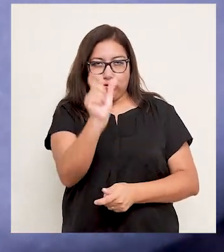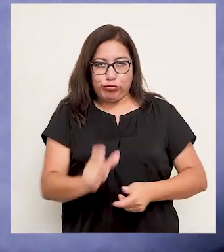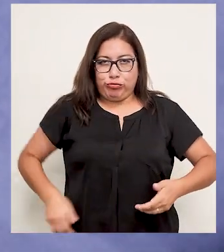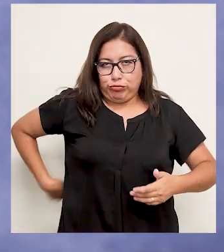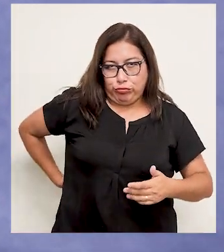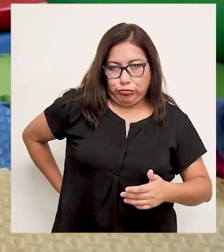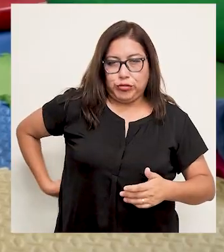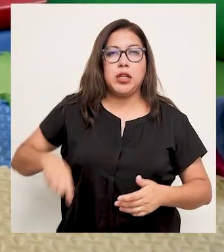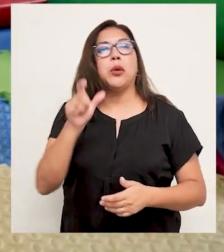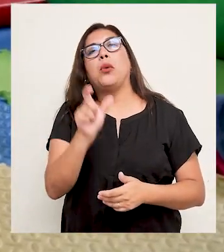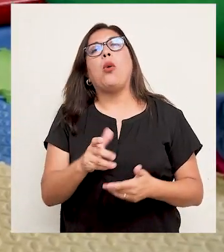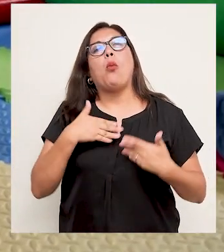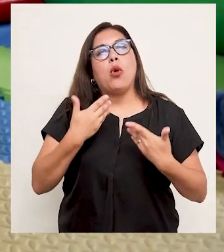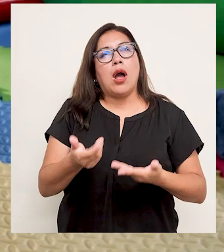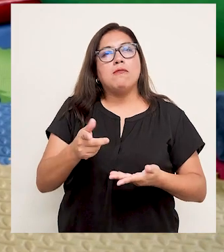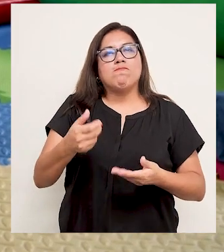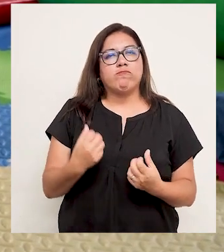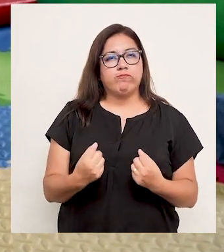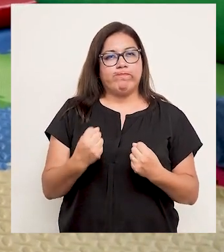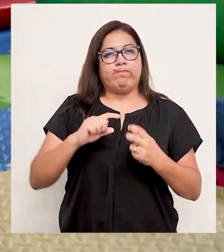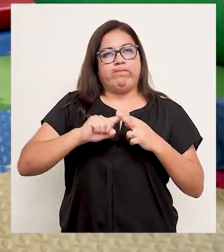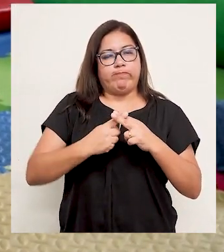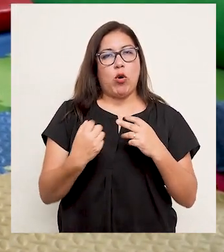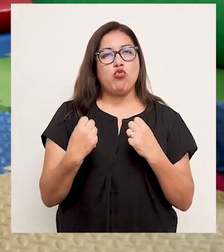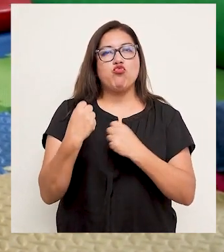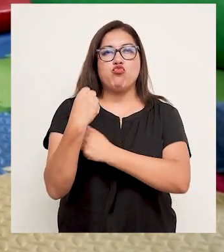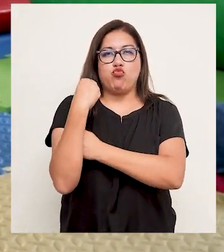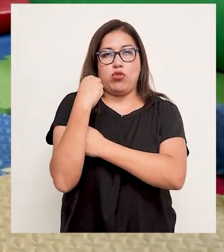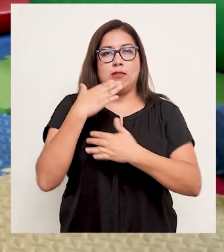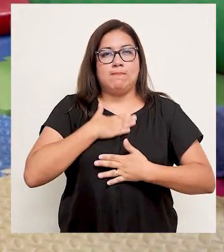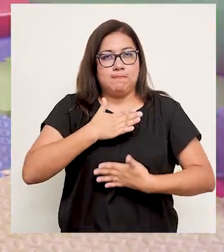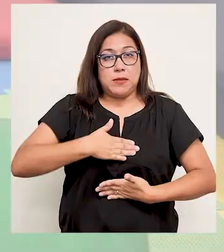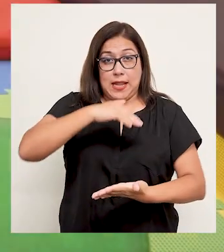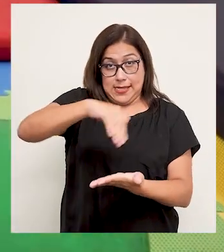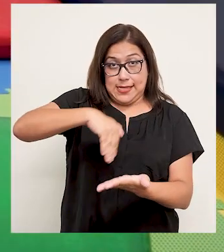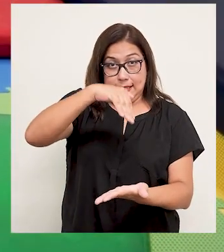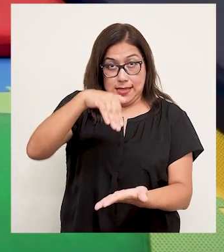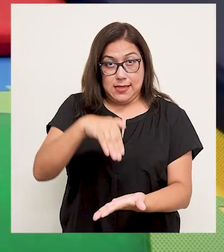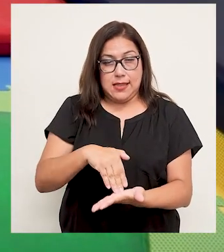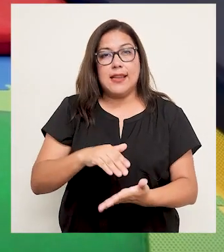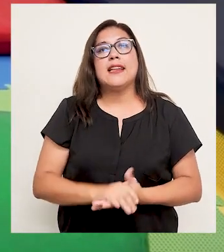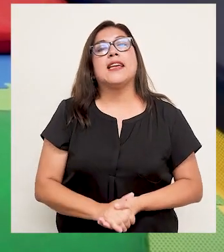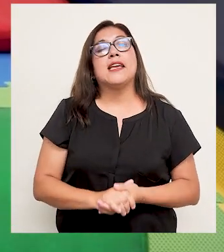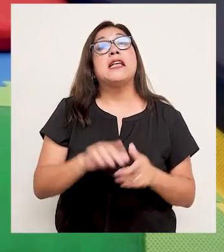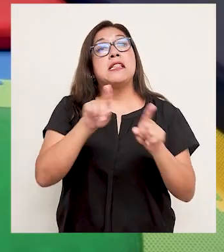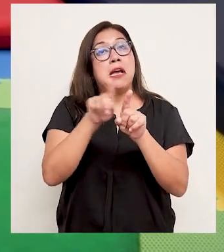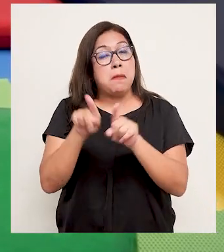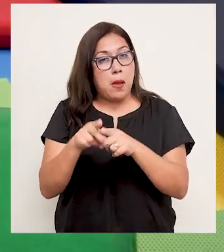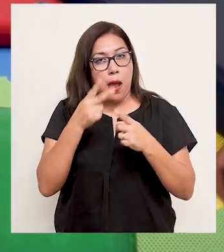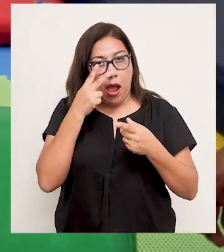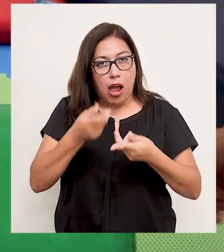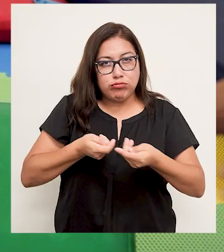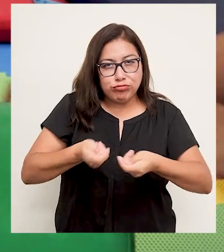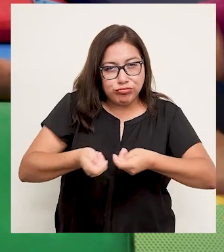tronco para ganar fuerza en toda la parte central y para